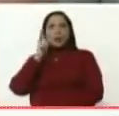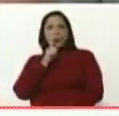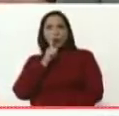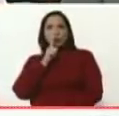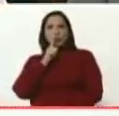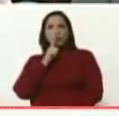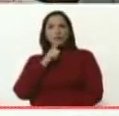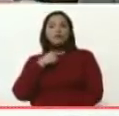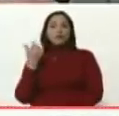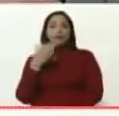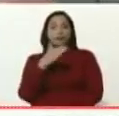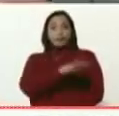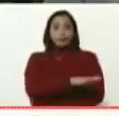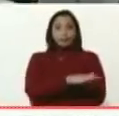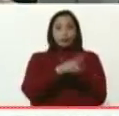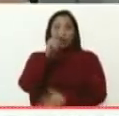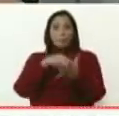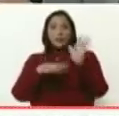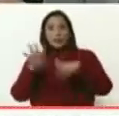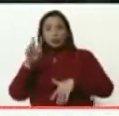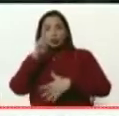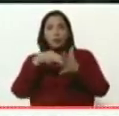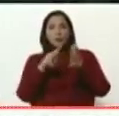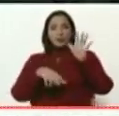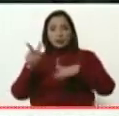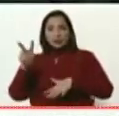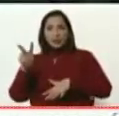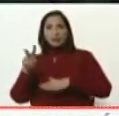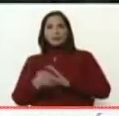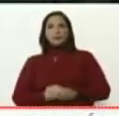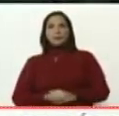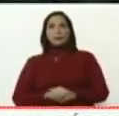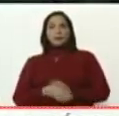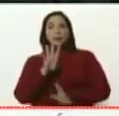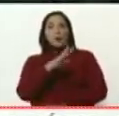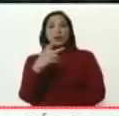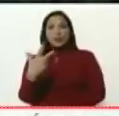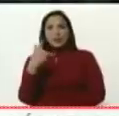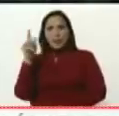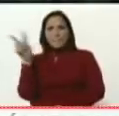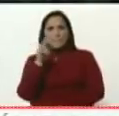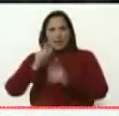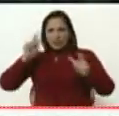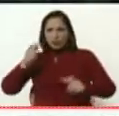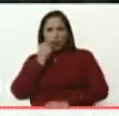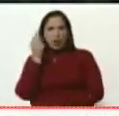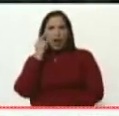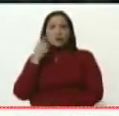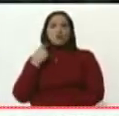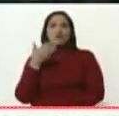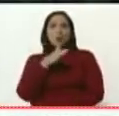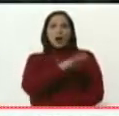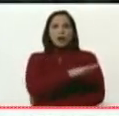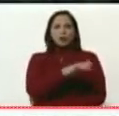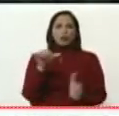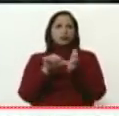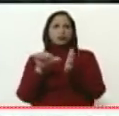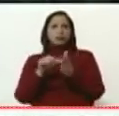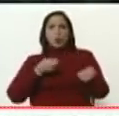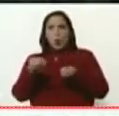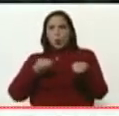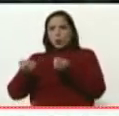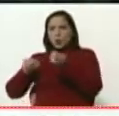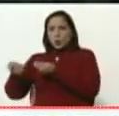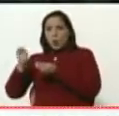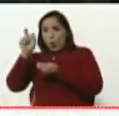y 2017. La violencia del 2014, que dejó 43 venezolanos y venezolanas muertas, tuvo entre sus coordinadores al